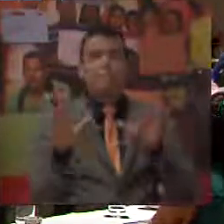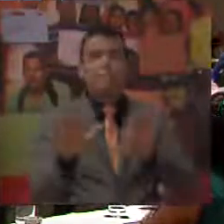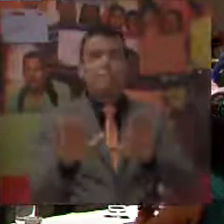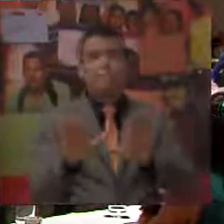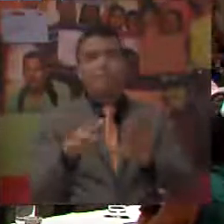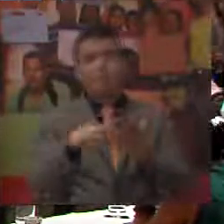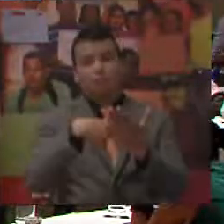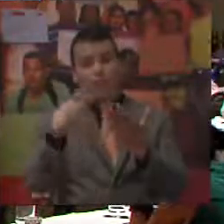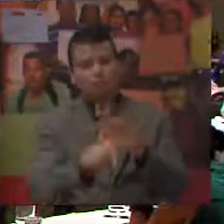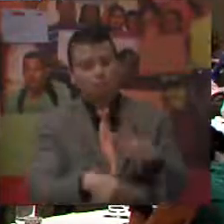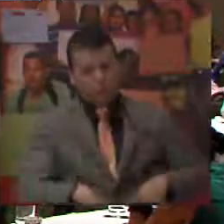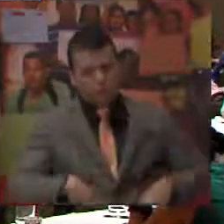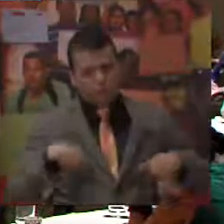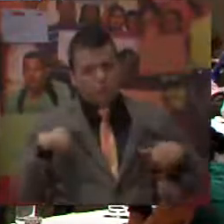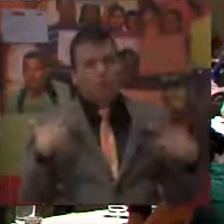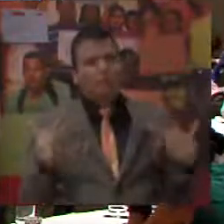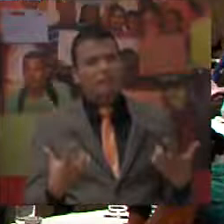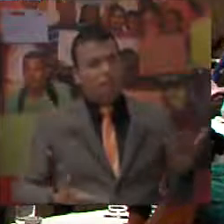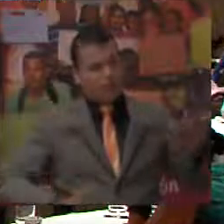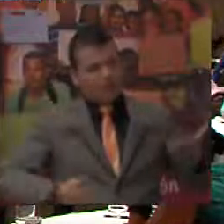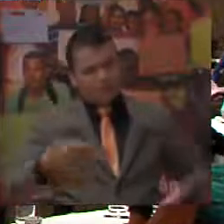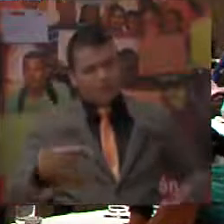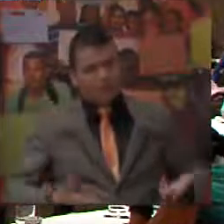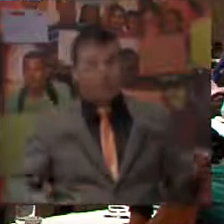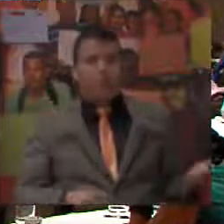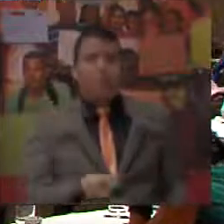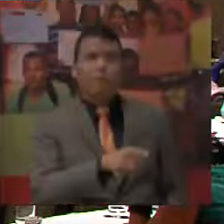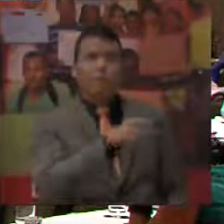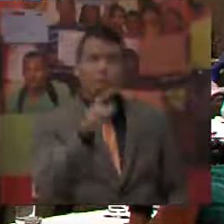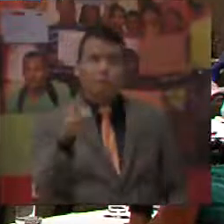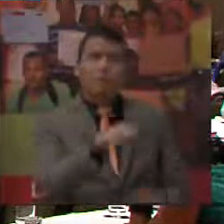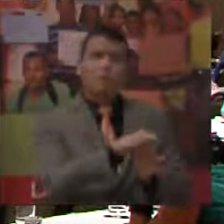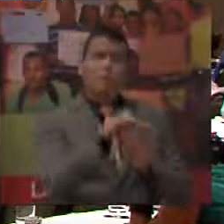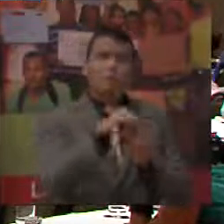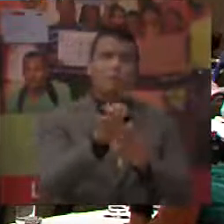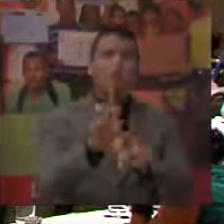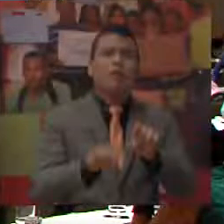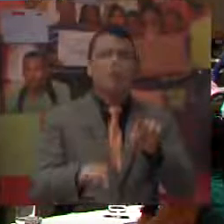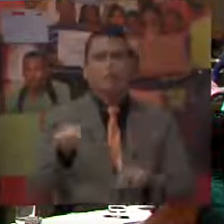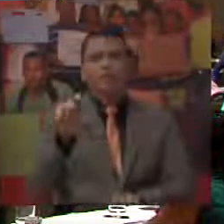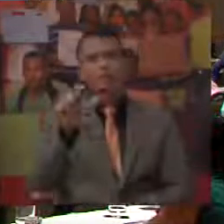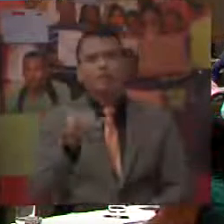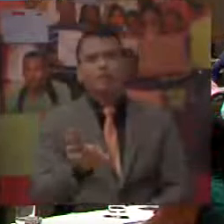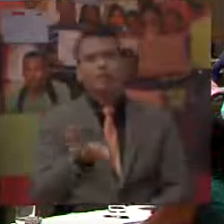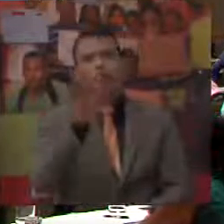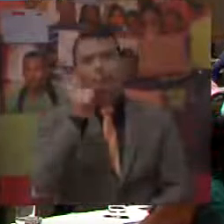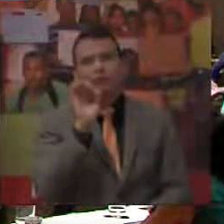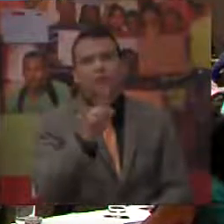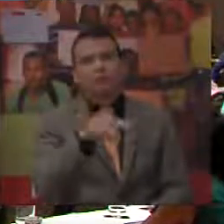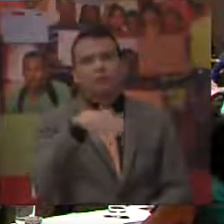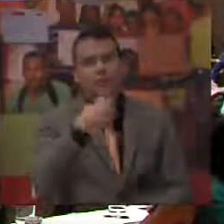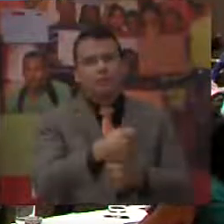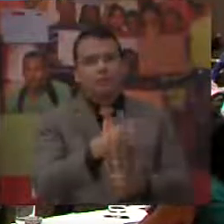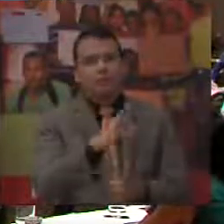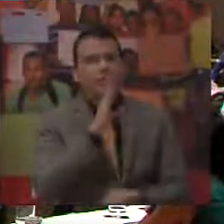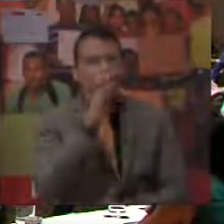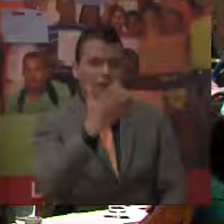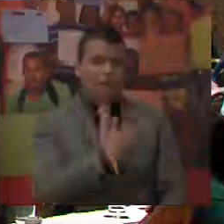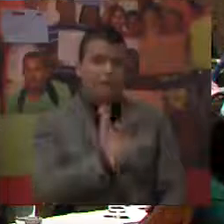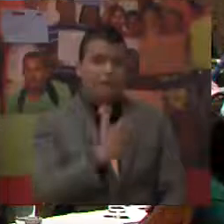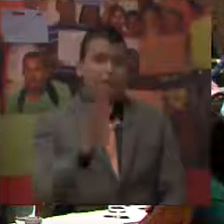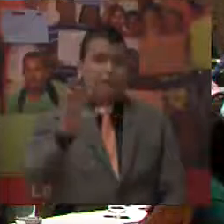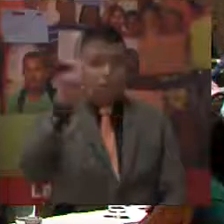su proyecto de vida fue montar una tienda, y ustedes saben que en algunos municipios el mayor empleador es el municipio, no lo